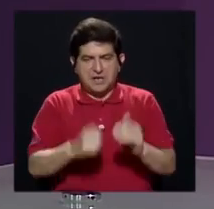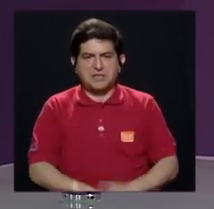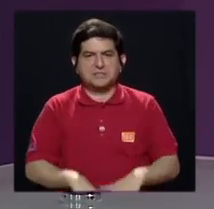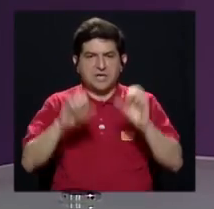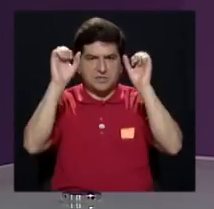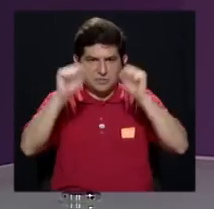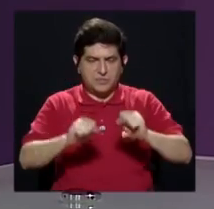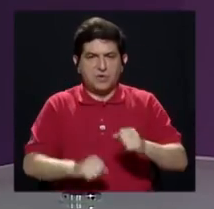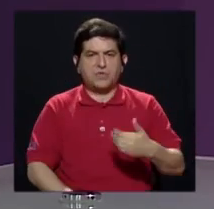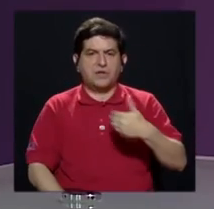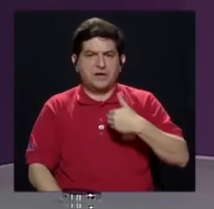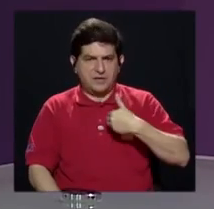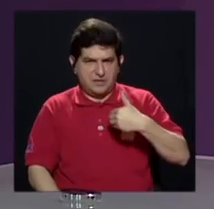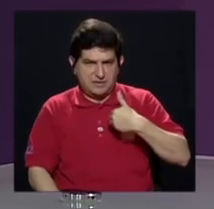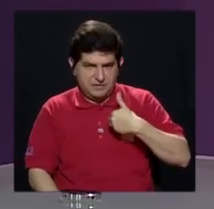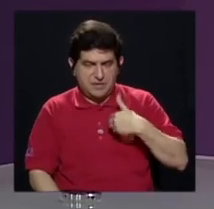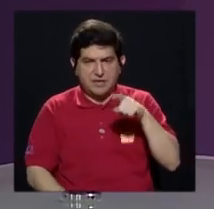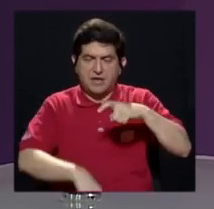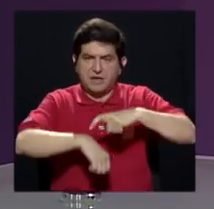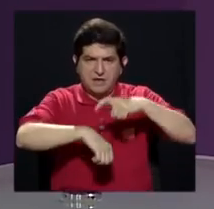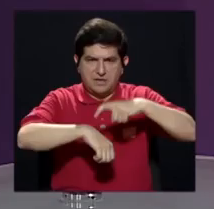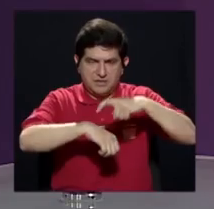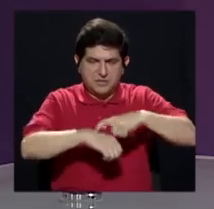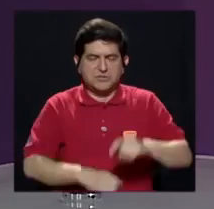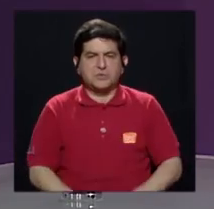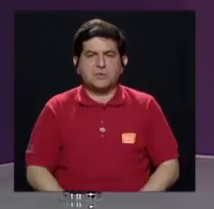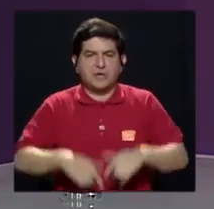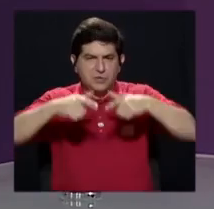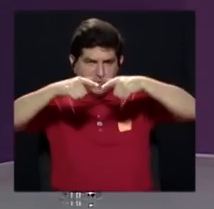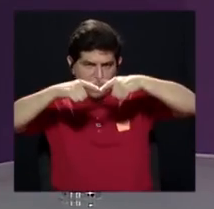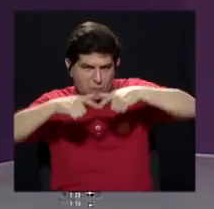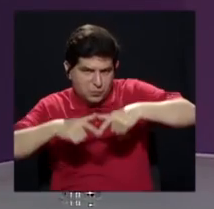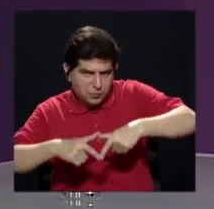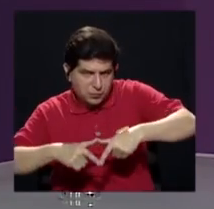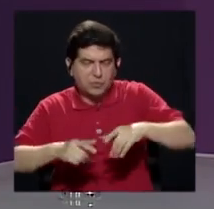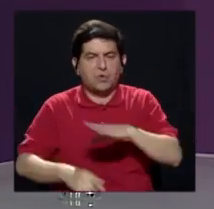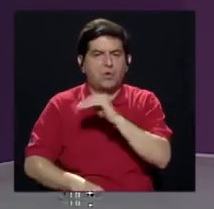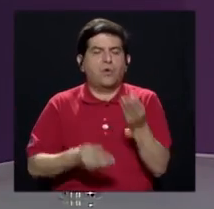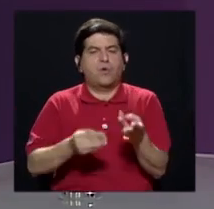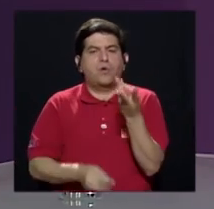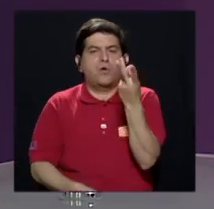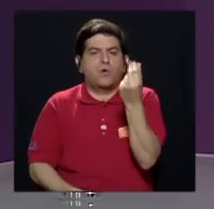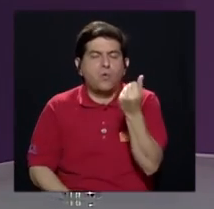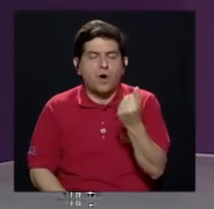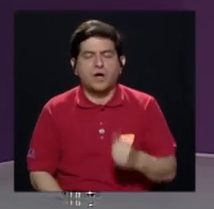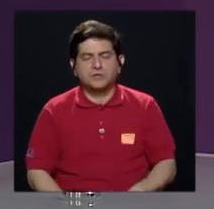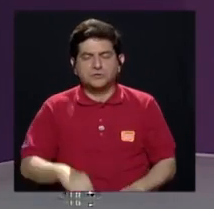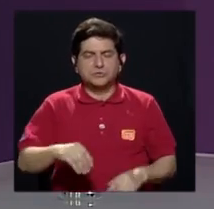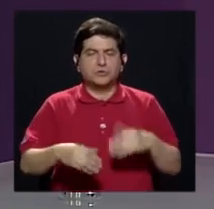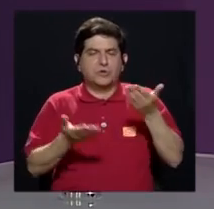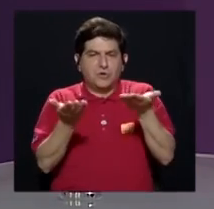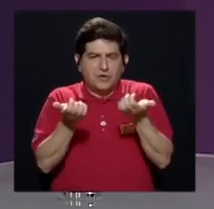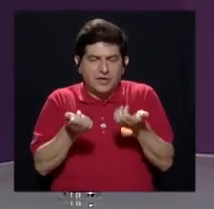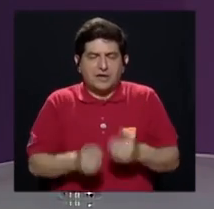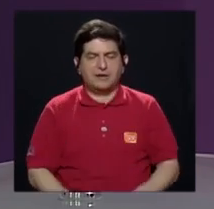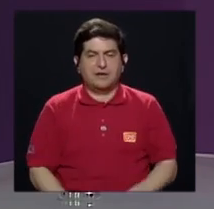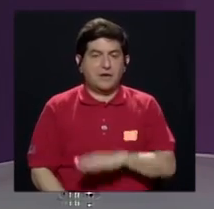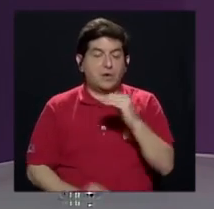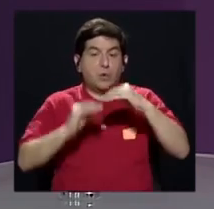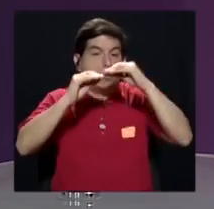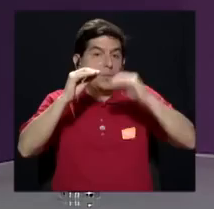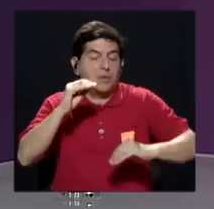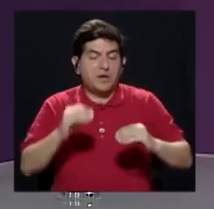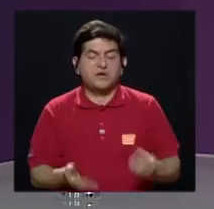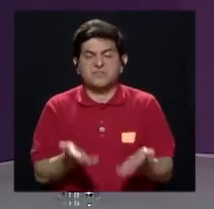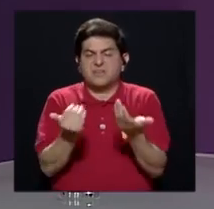estar teniendo una desde una introducción del pene o que tanto lo quiero tener adentro - o que lo que